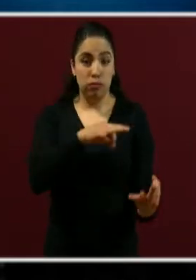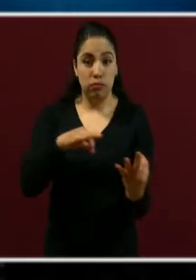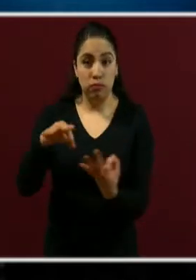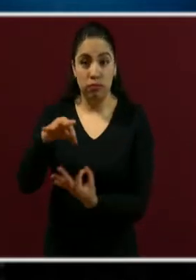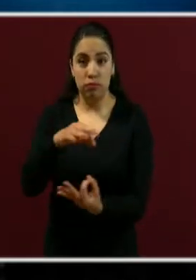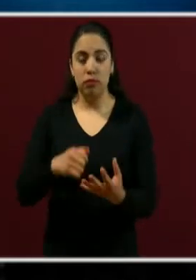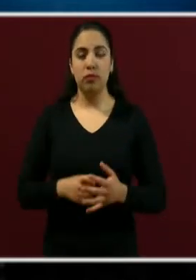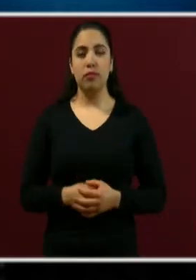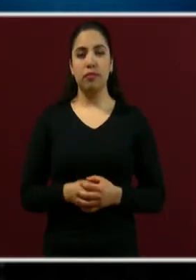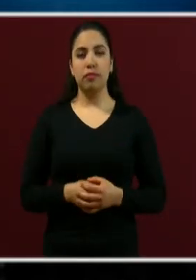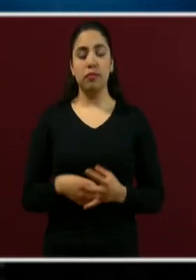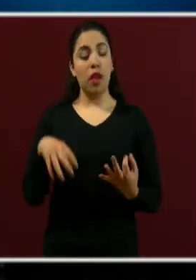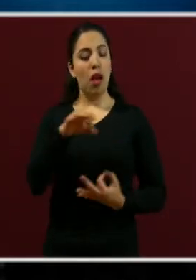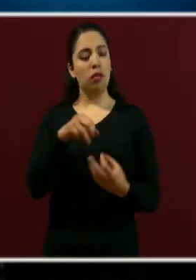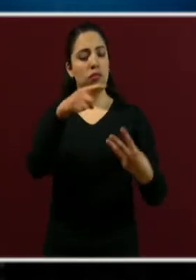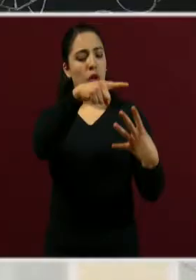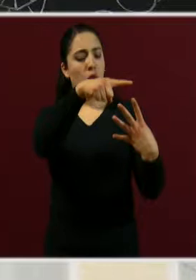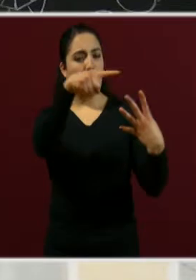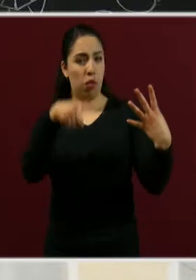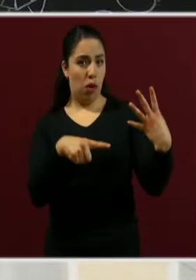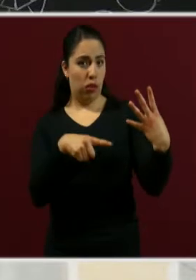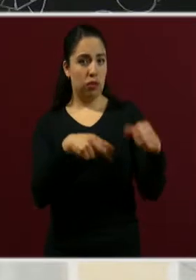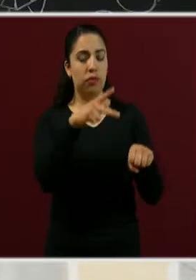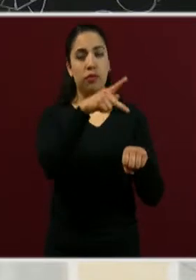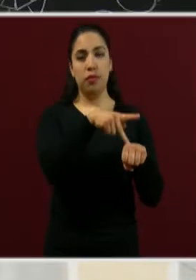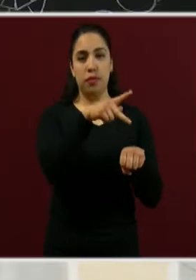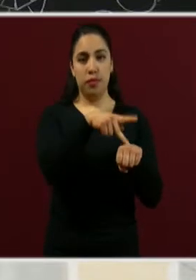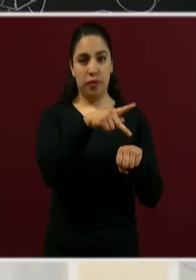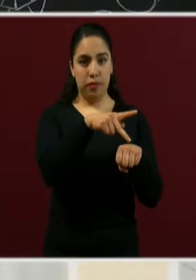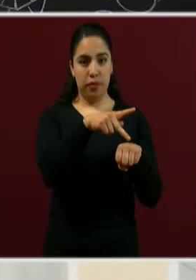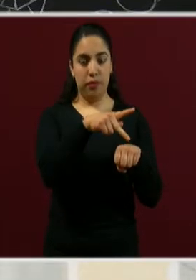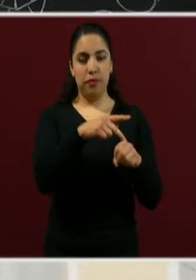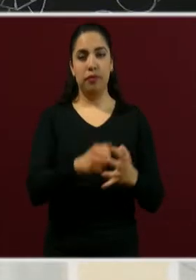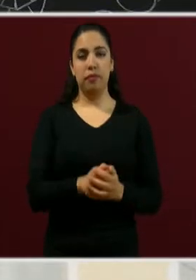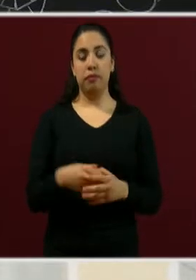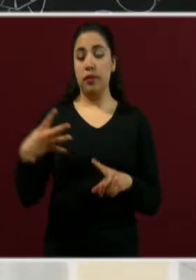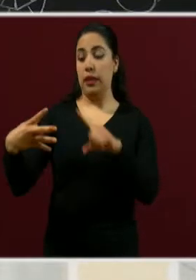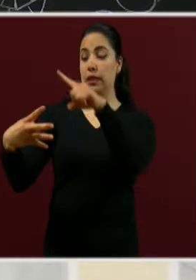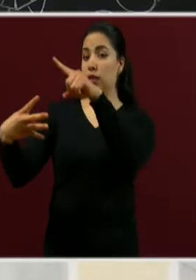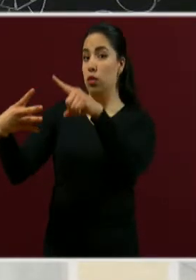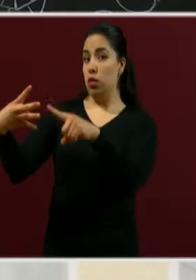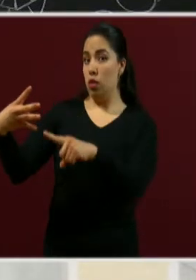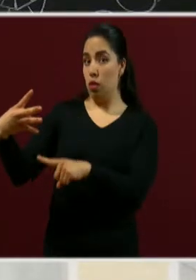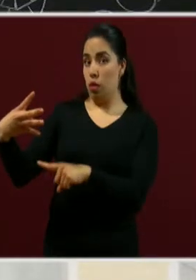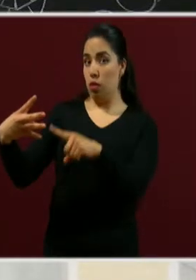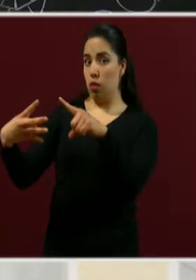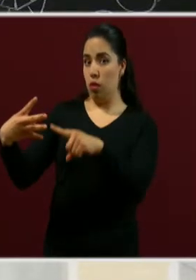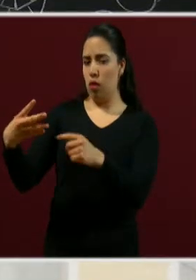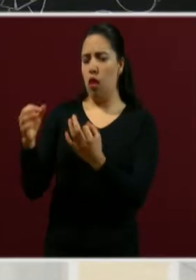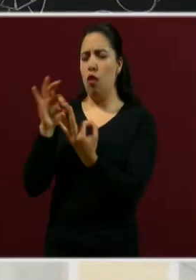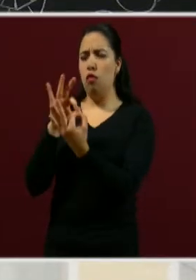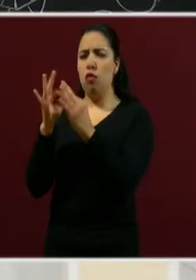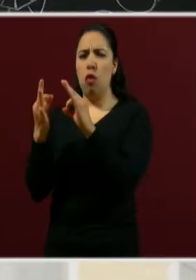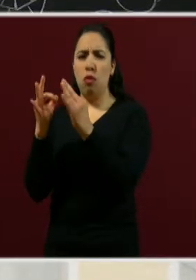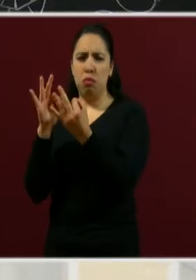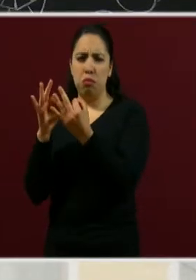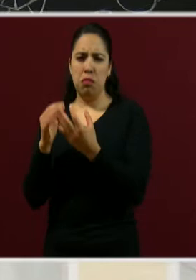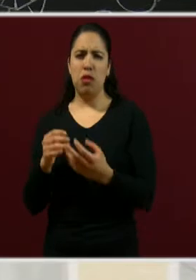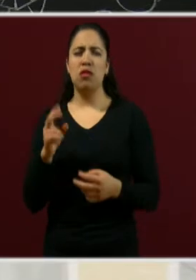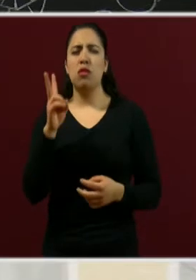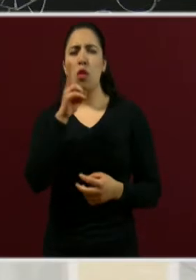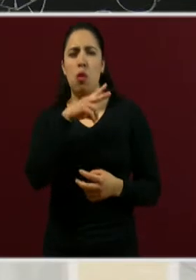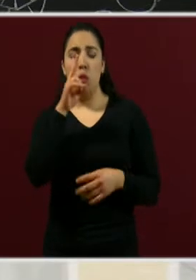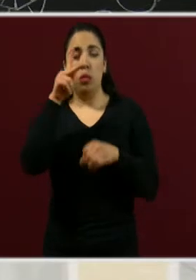Bien, los primeros 4 planetas son rocosos. Los demás planetas están formados por